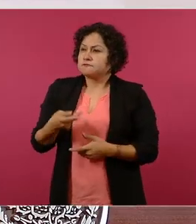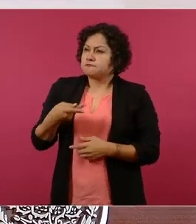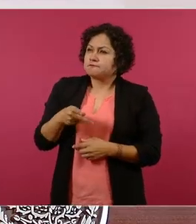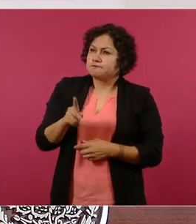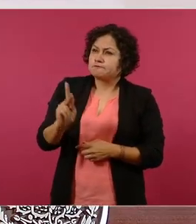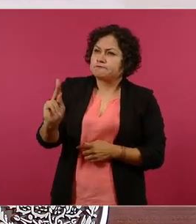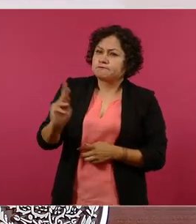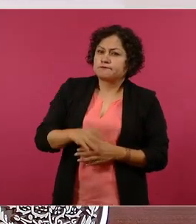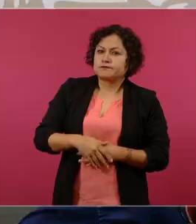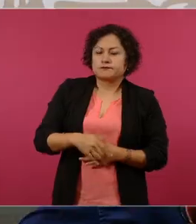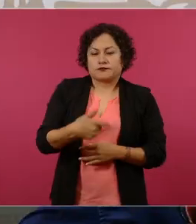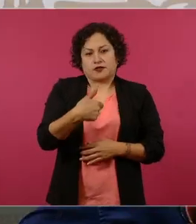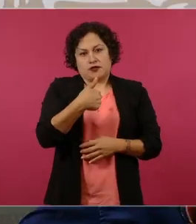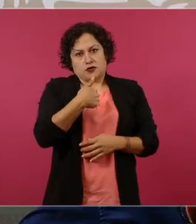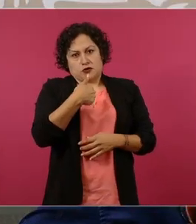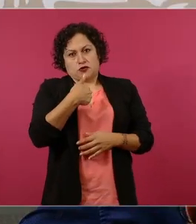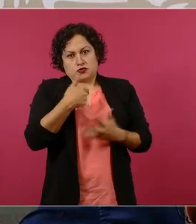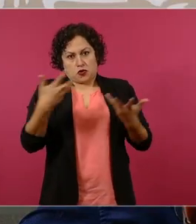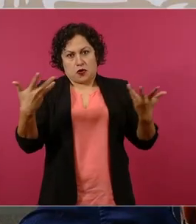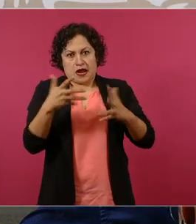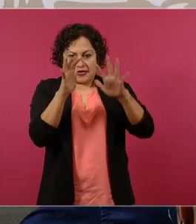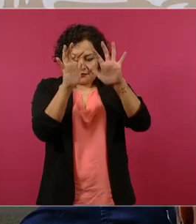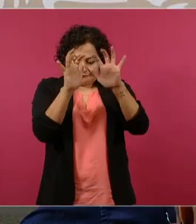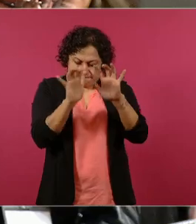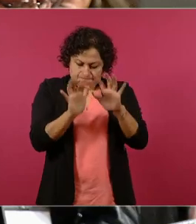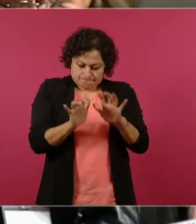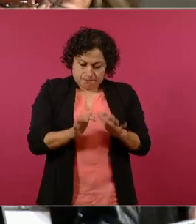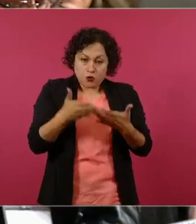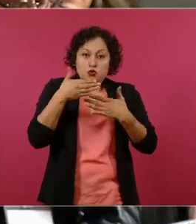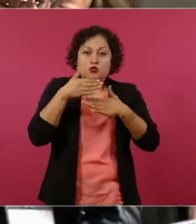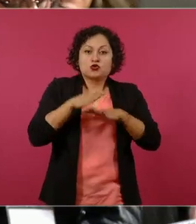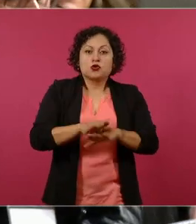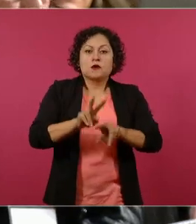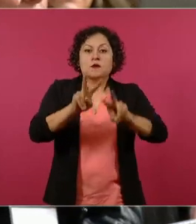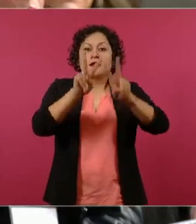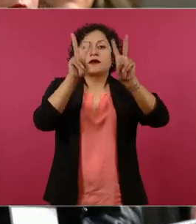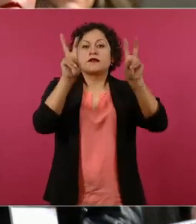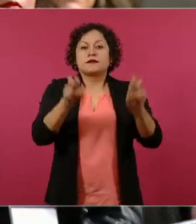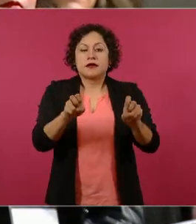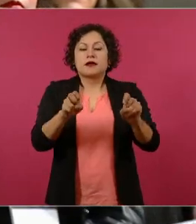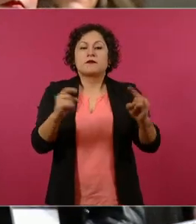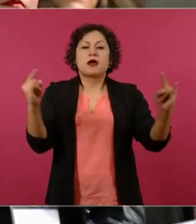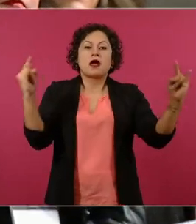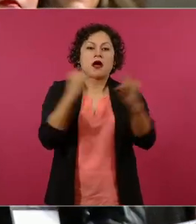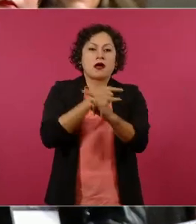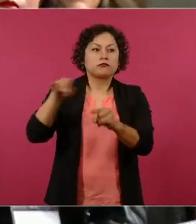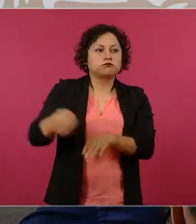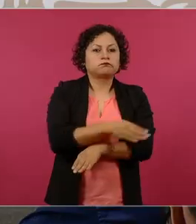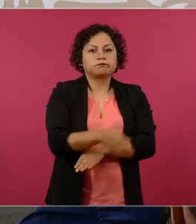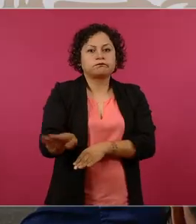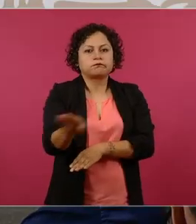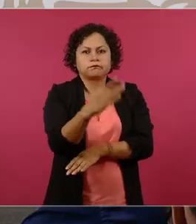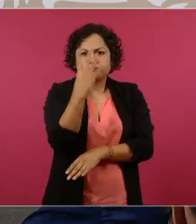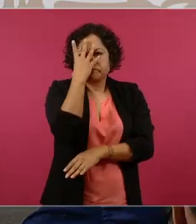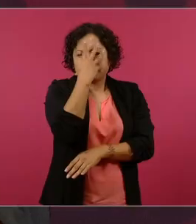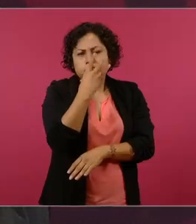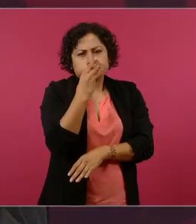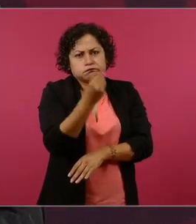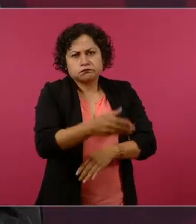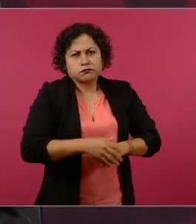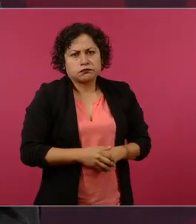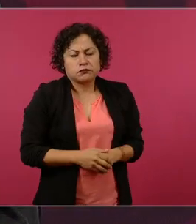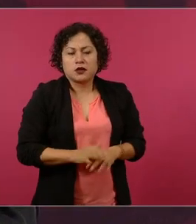saqué un reportaje bien bonito yo de las carreteras ese es un logro muy bonito no no no no pero adelante adelante adelante